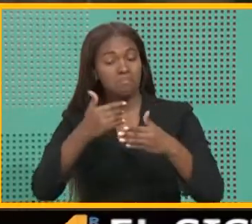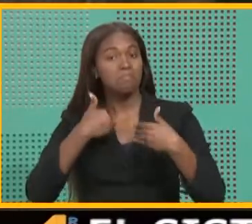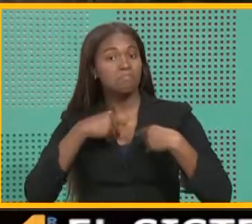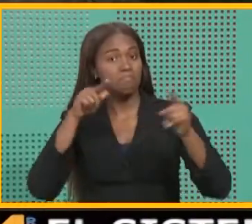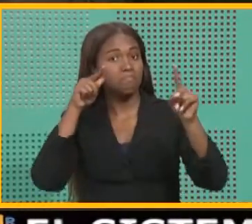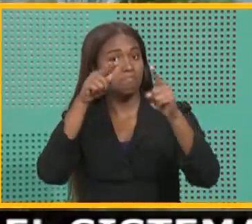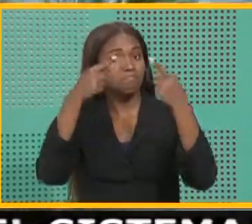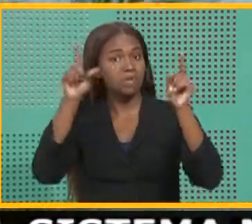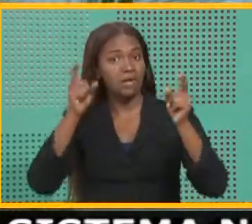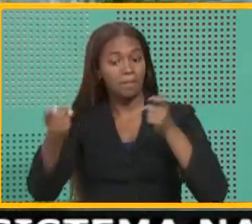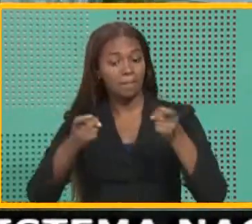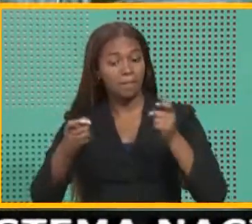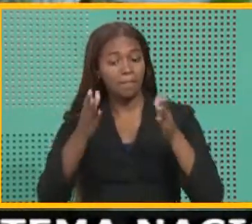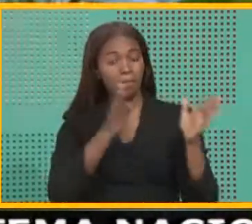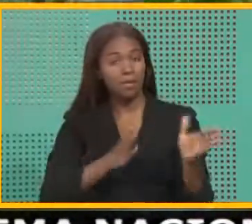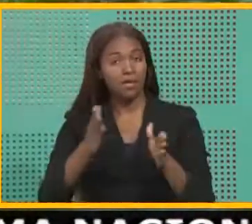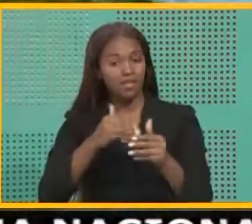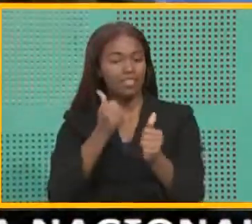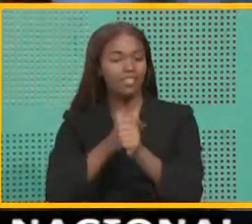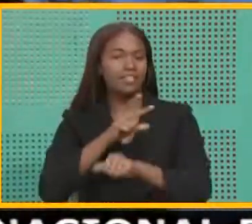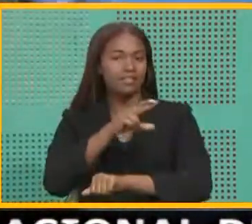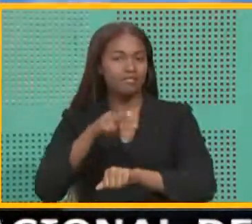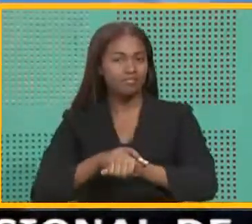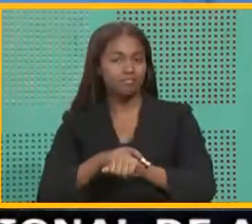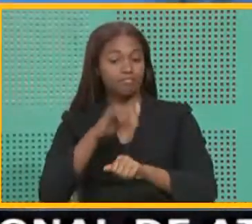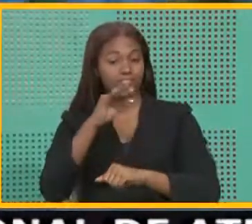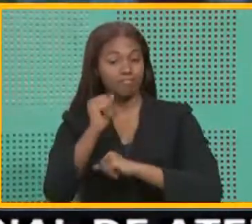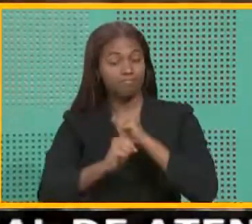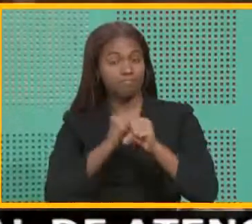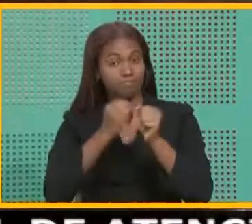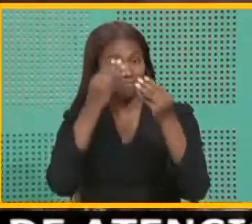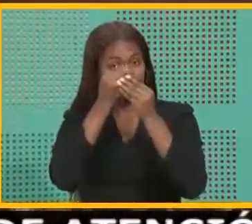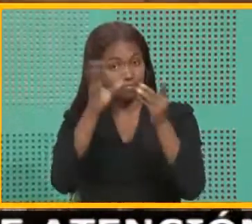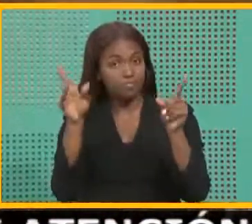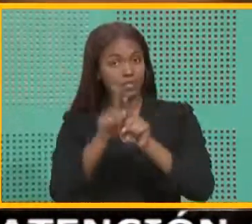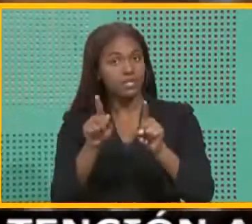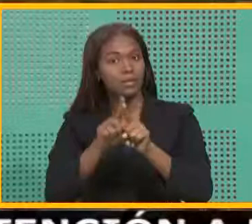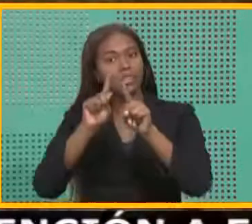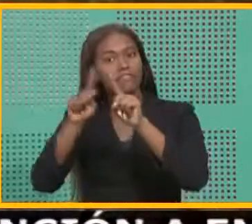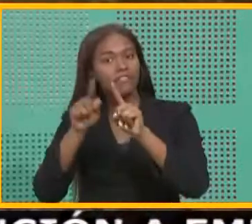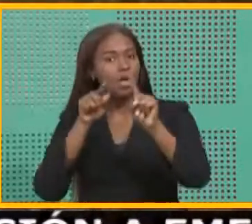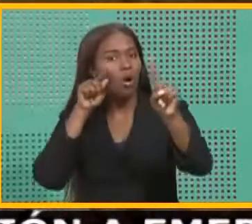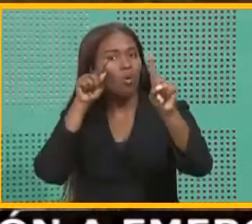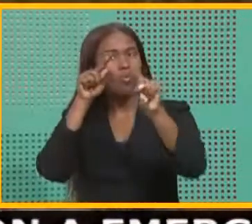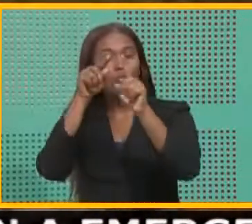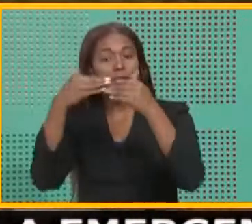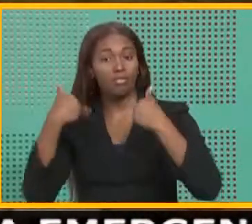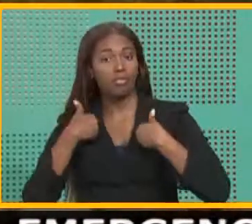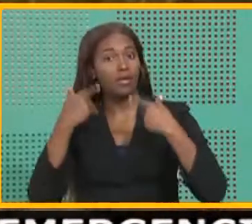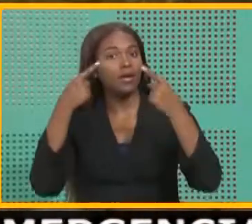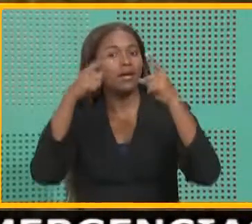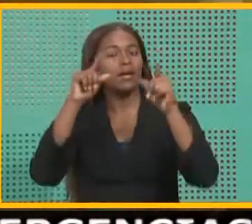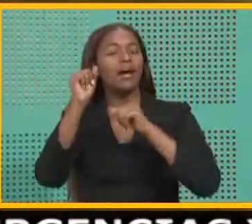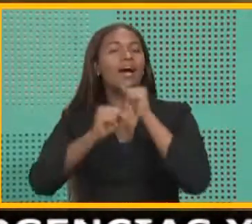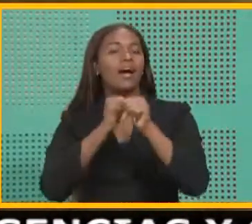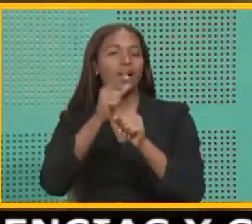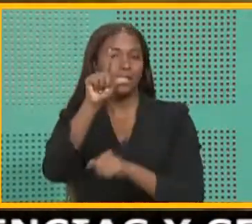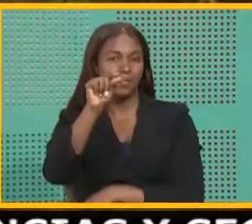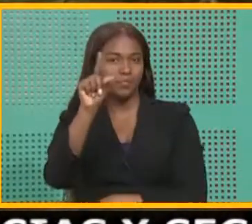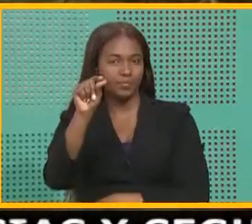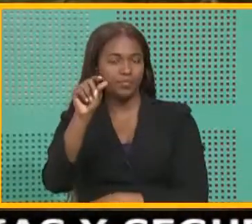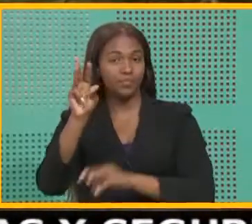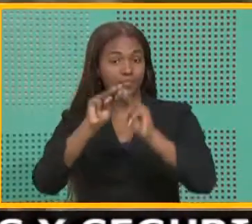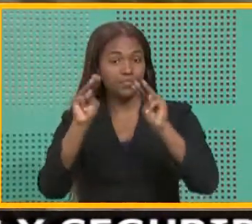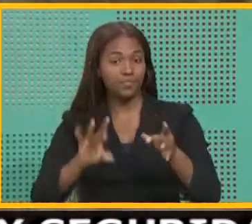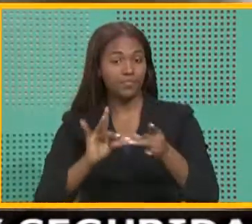en el manejo y ordenamiento de esa región. Este año se informó además de los objetivos a cumplir en el 2020. El ministro